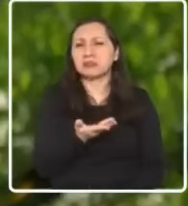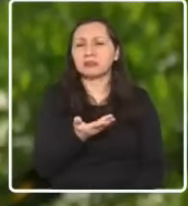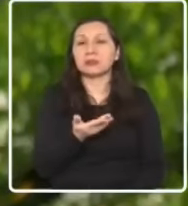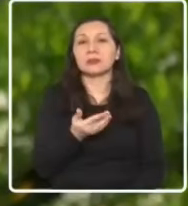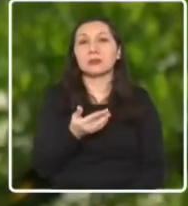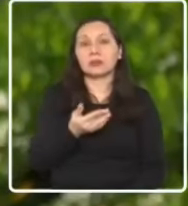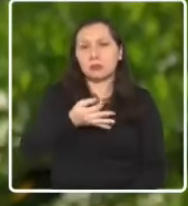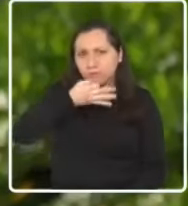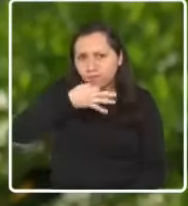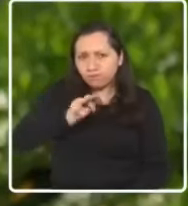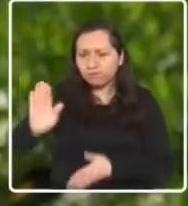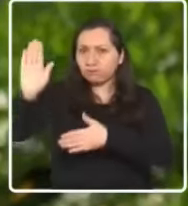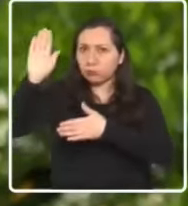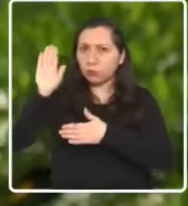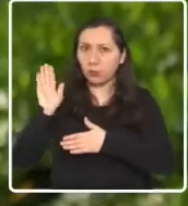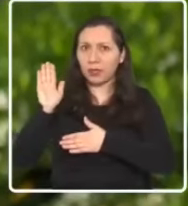donde